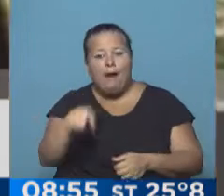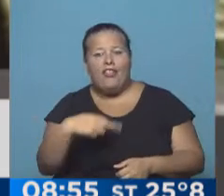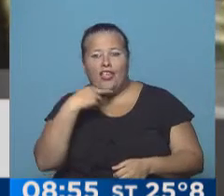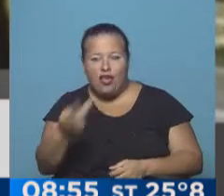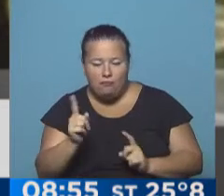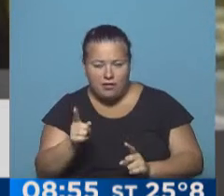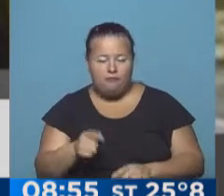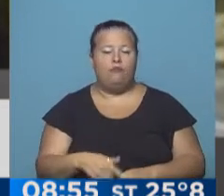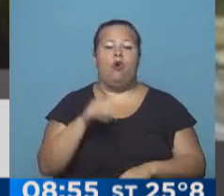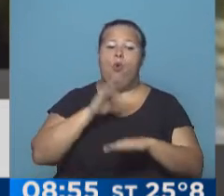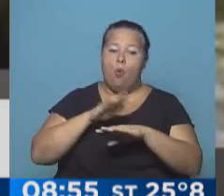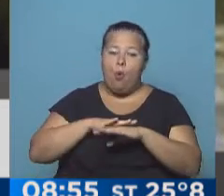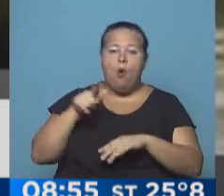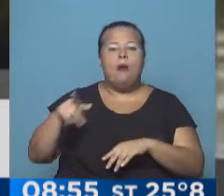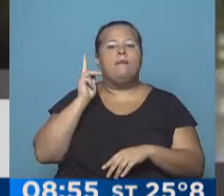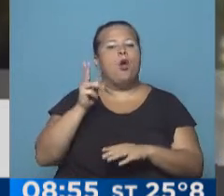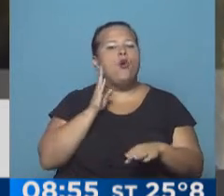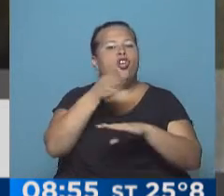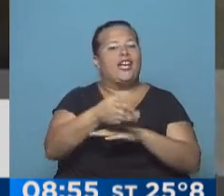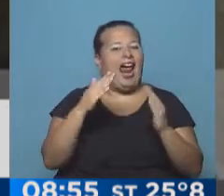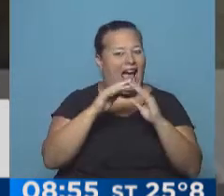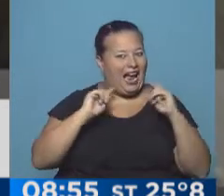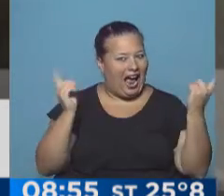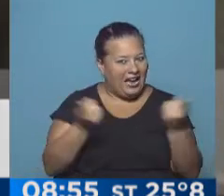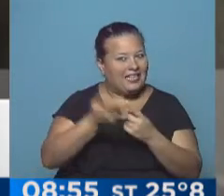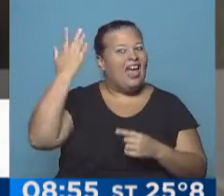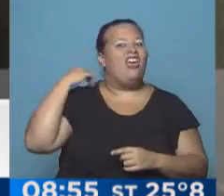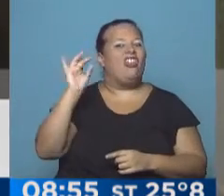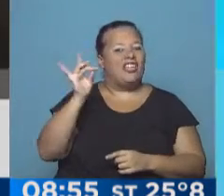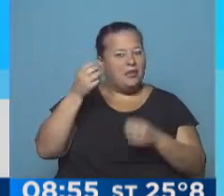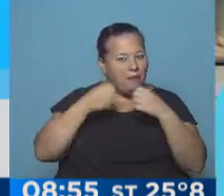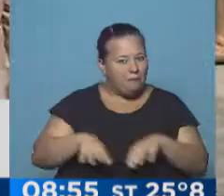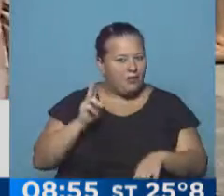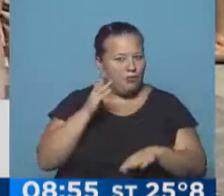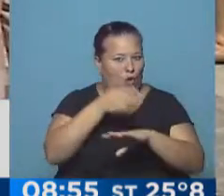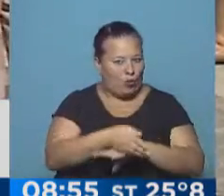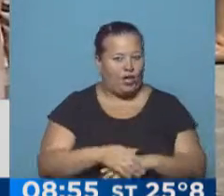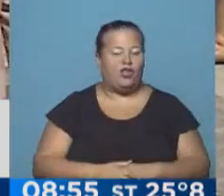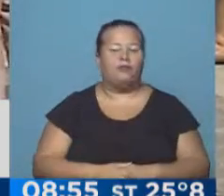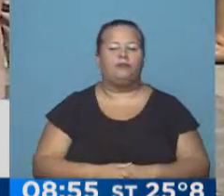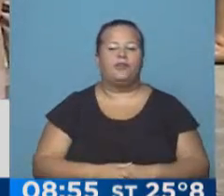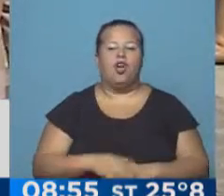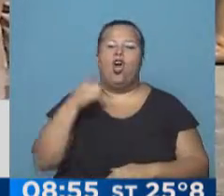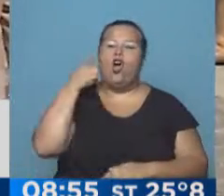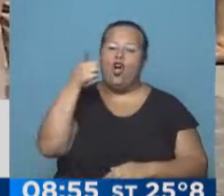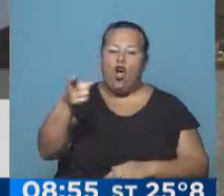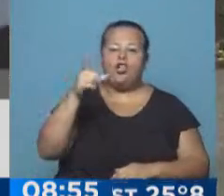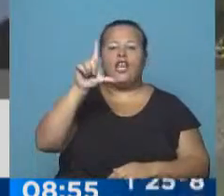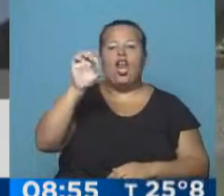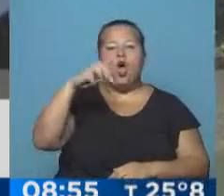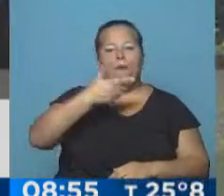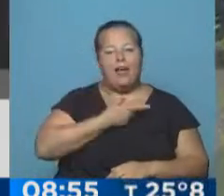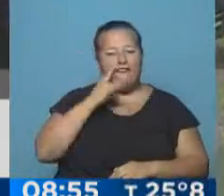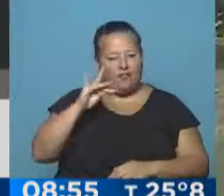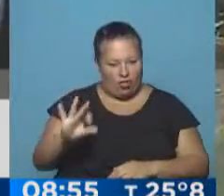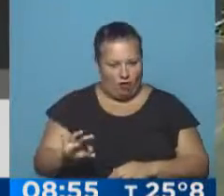niños. El acusado tenía una prohibición de acercamiento desde diciembre pasado. Repudio a Darío lo